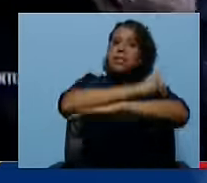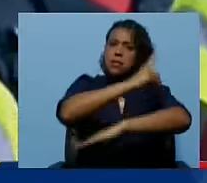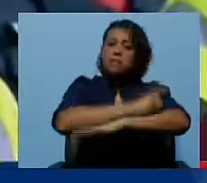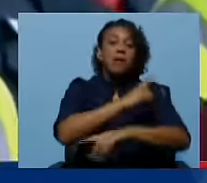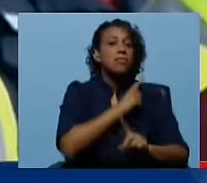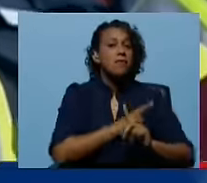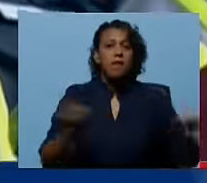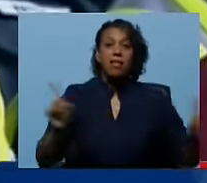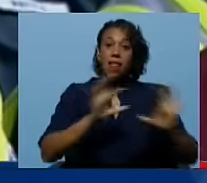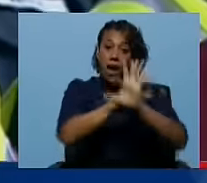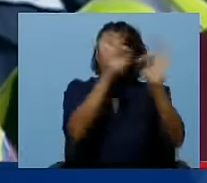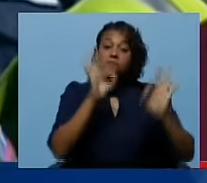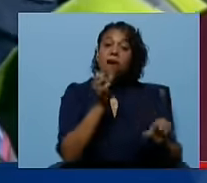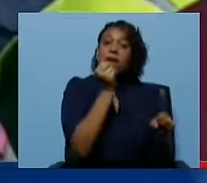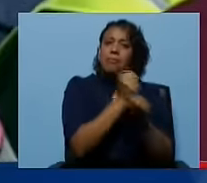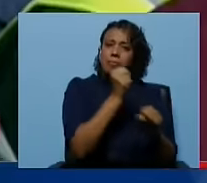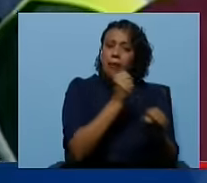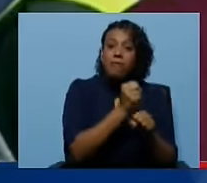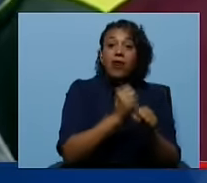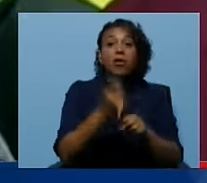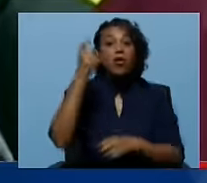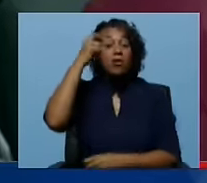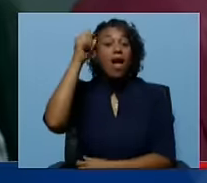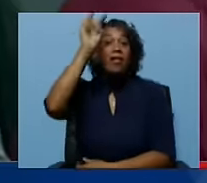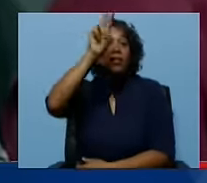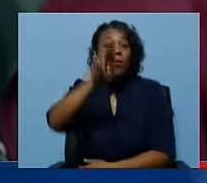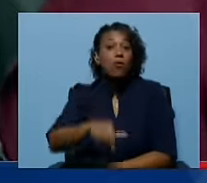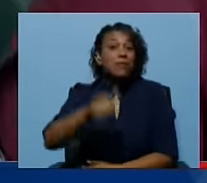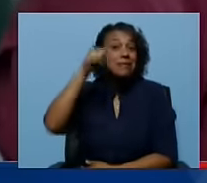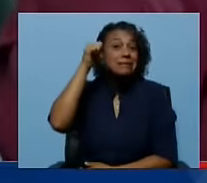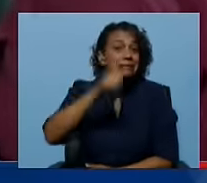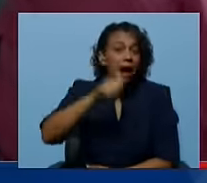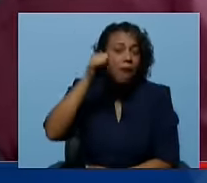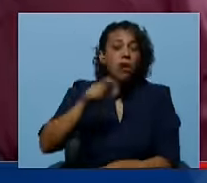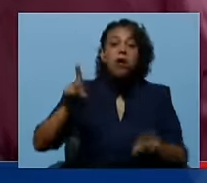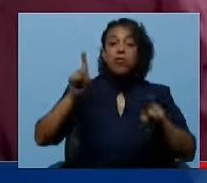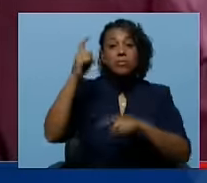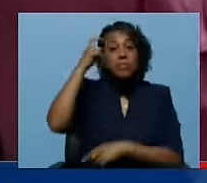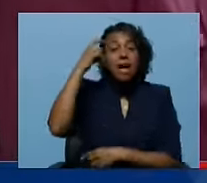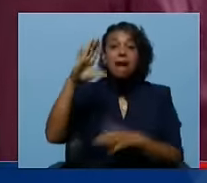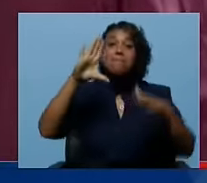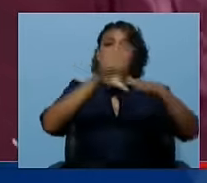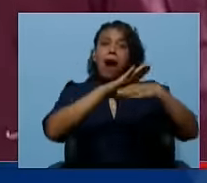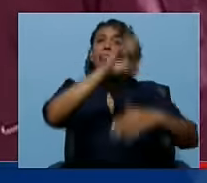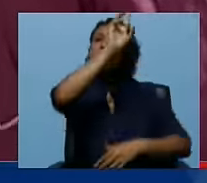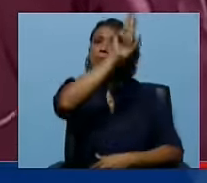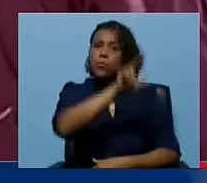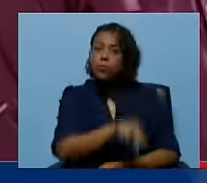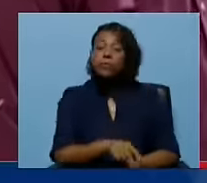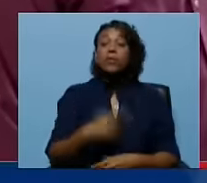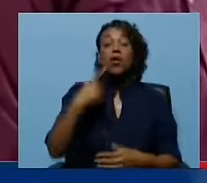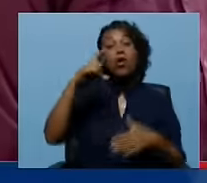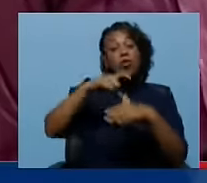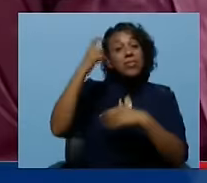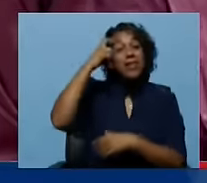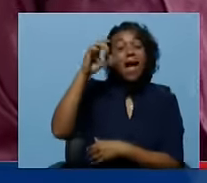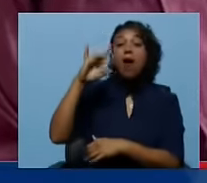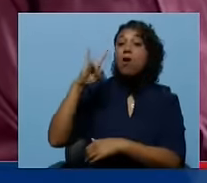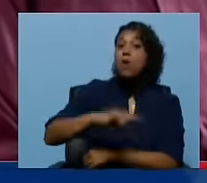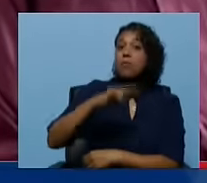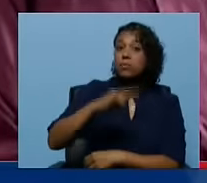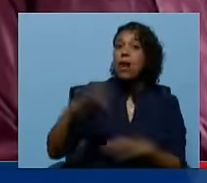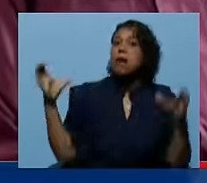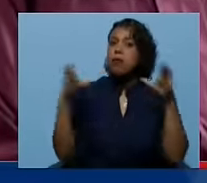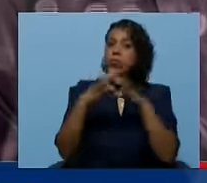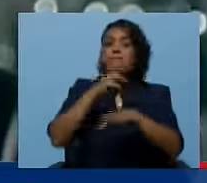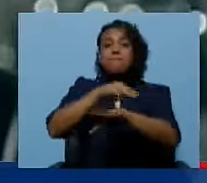diferente. Los días sábados se reúnen, los días martes hay una reunión, los días lunes hay una reunión por parte